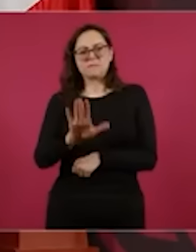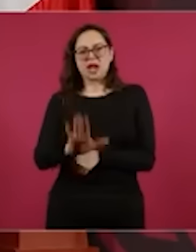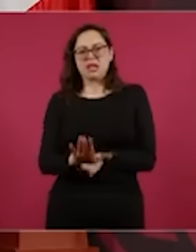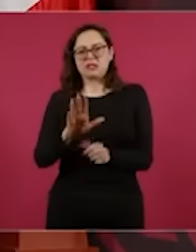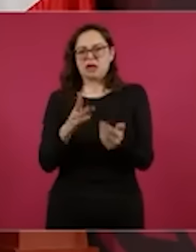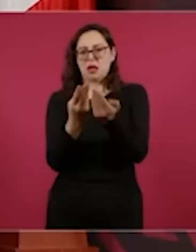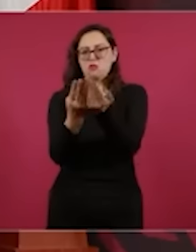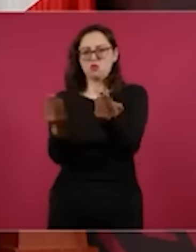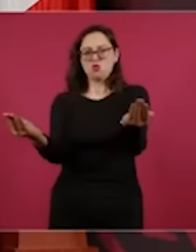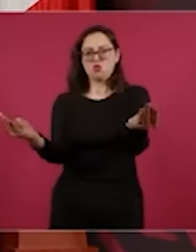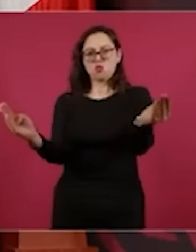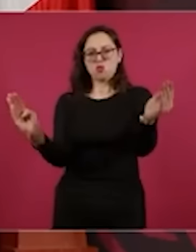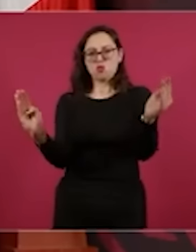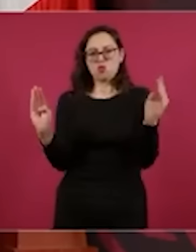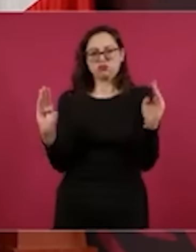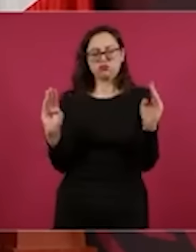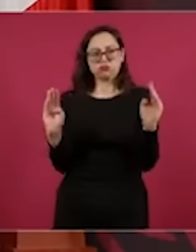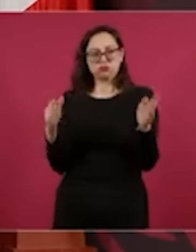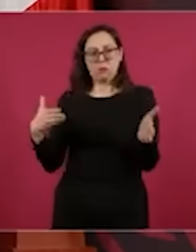eso nos permite